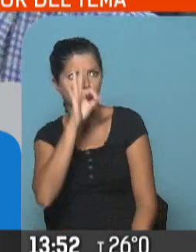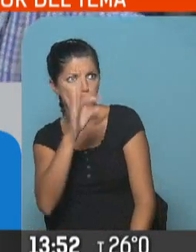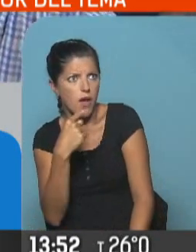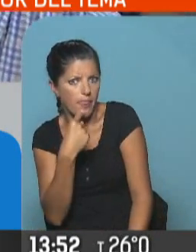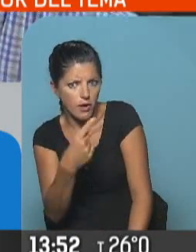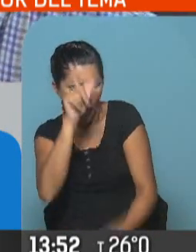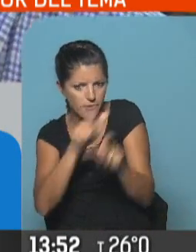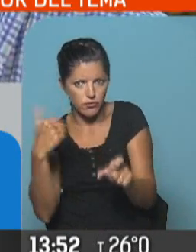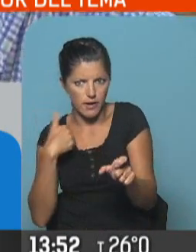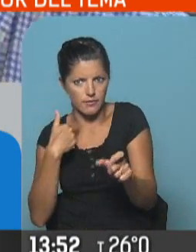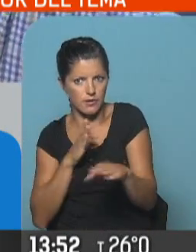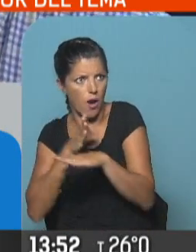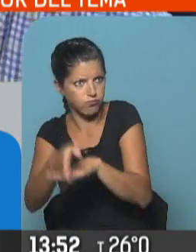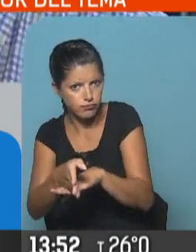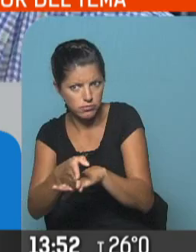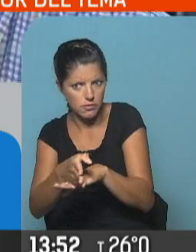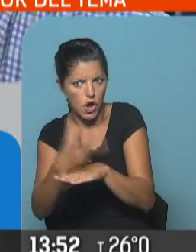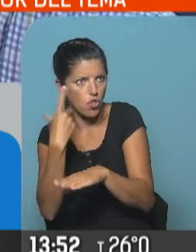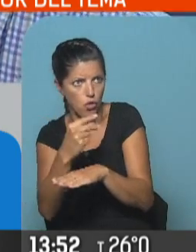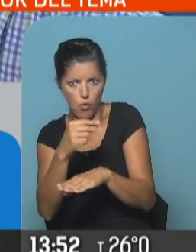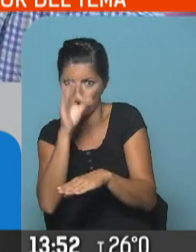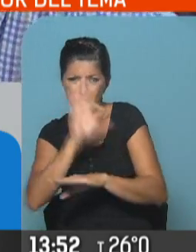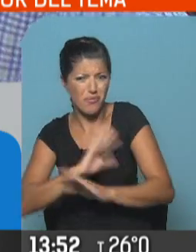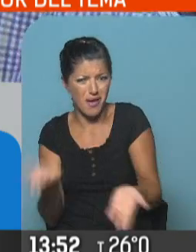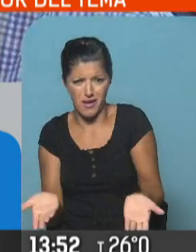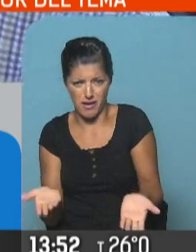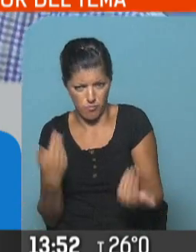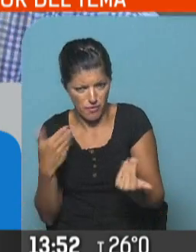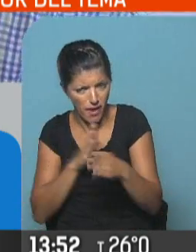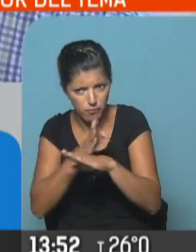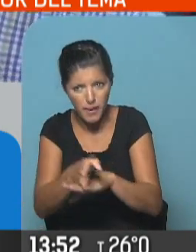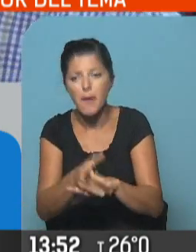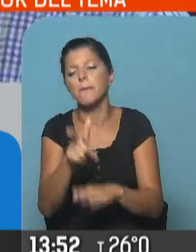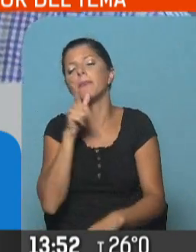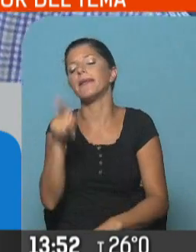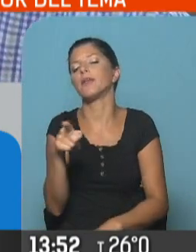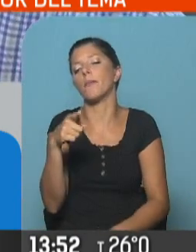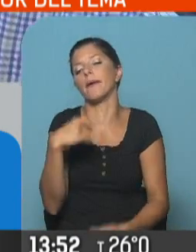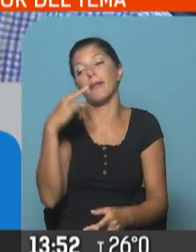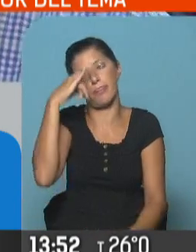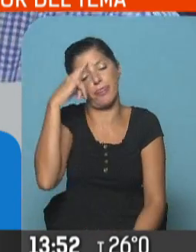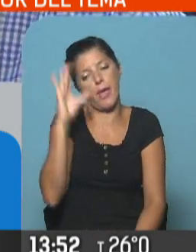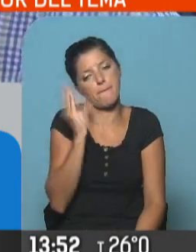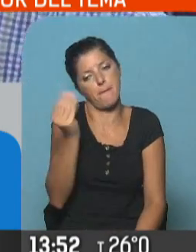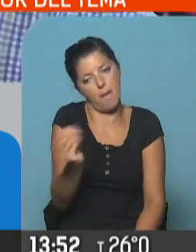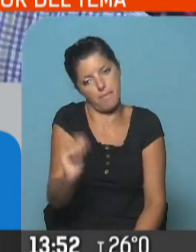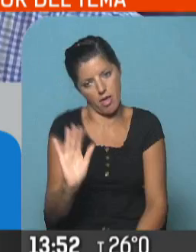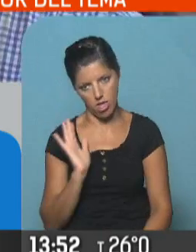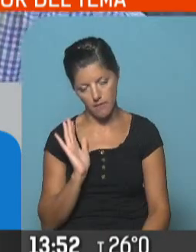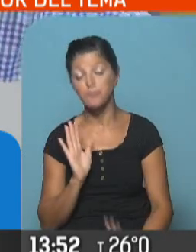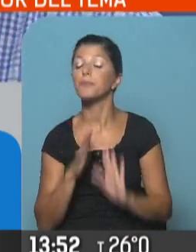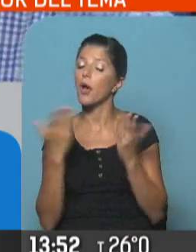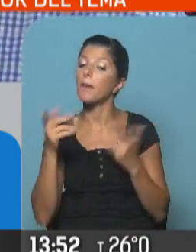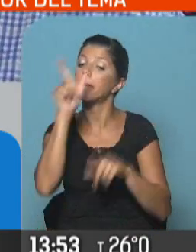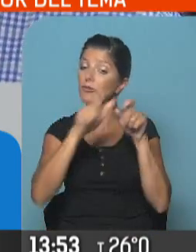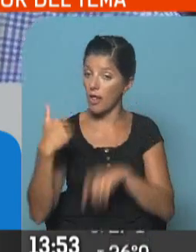o argentinas atención en hospitales bolivianos. Yo creo que esa es una exageración. Por lo tanto, ¿qué pasa con los argentinos que van